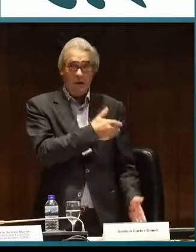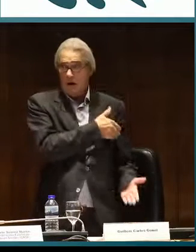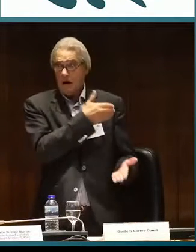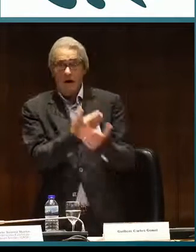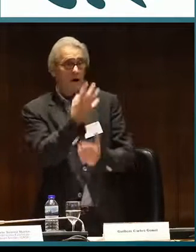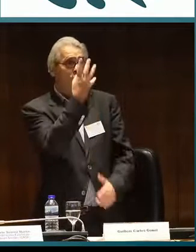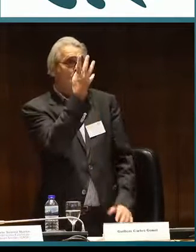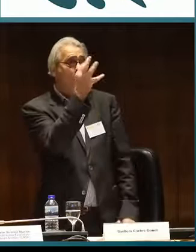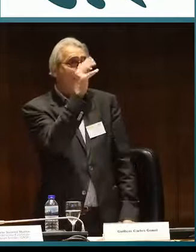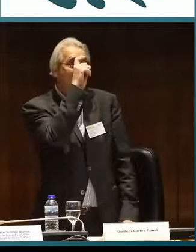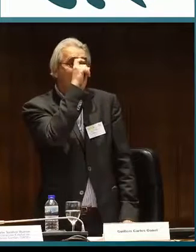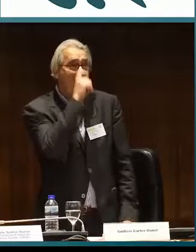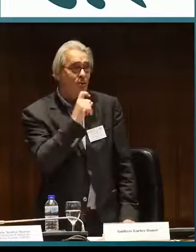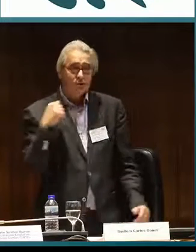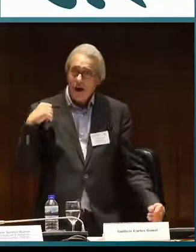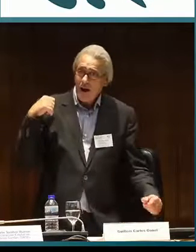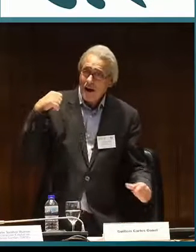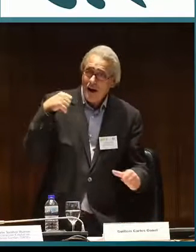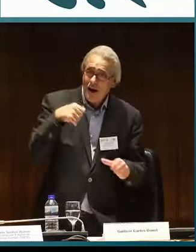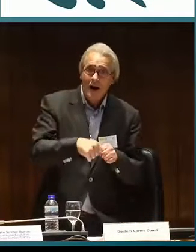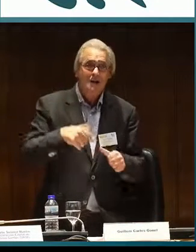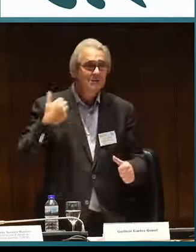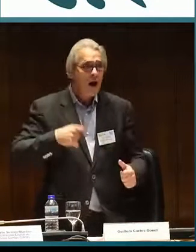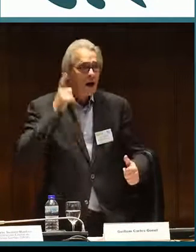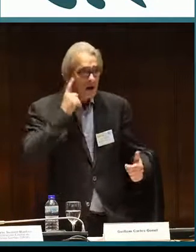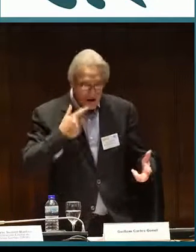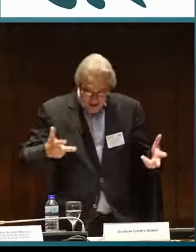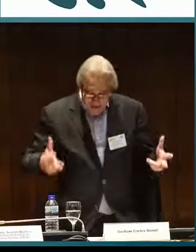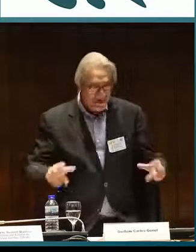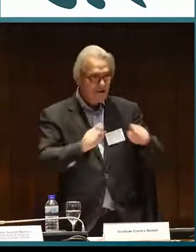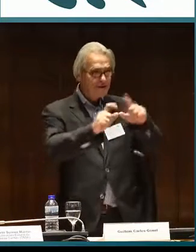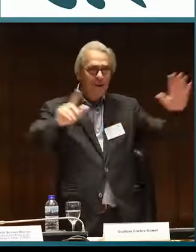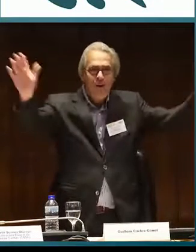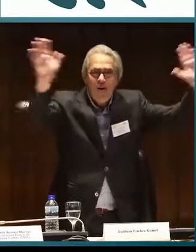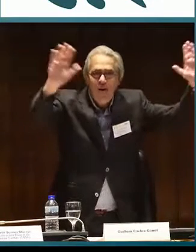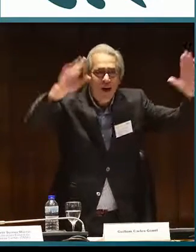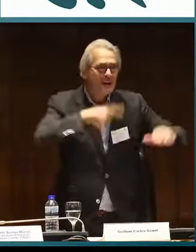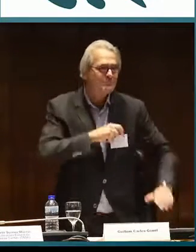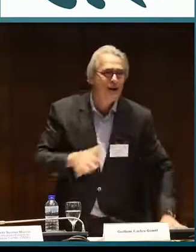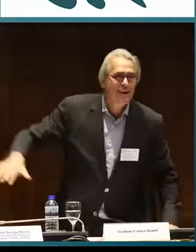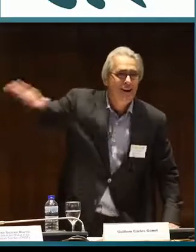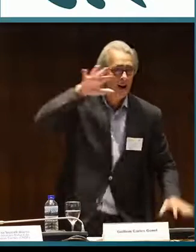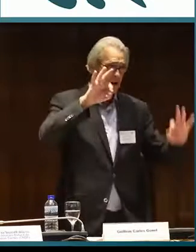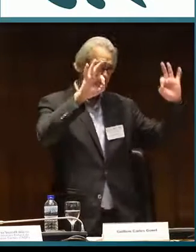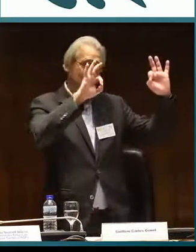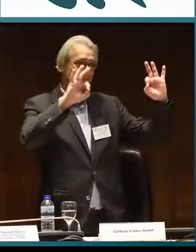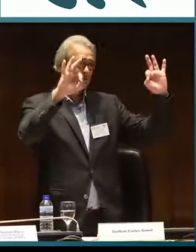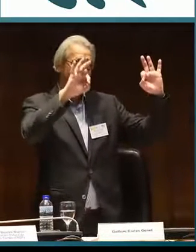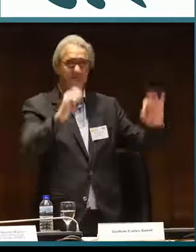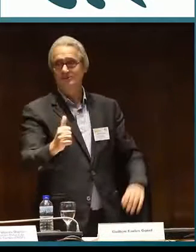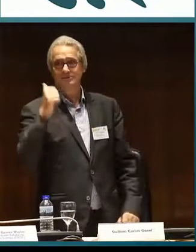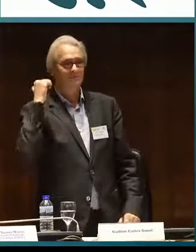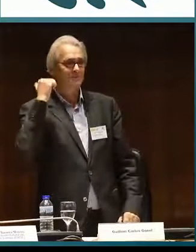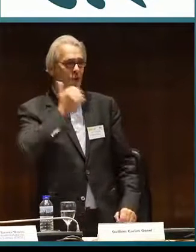Y hasta hoy, 40 años después, yo me siento, estoy aquí